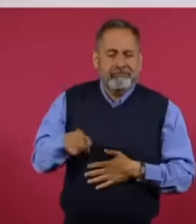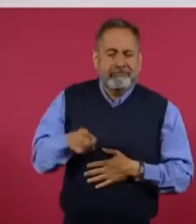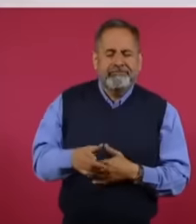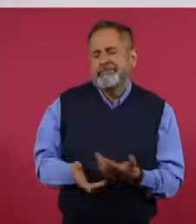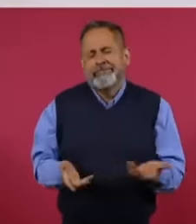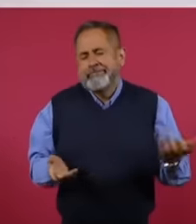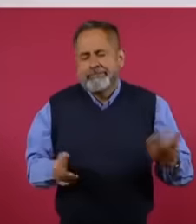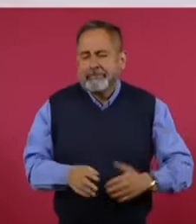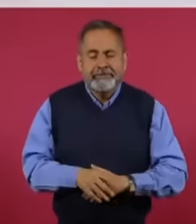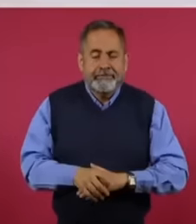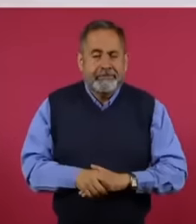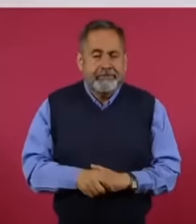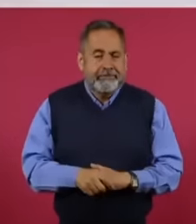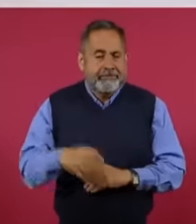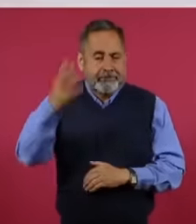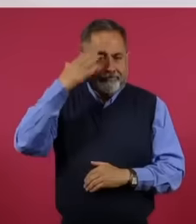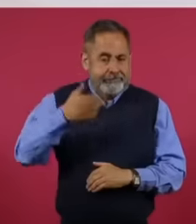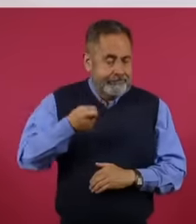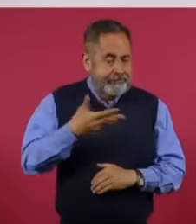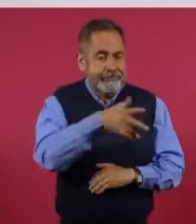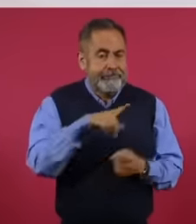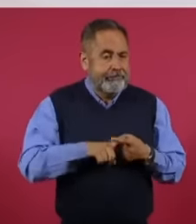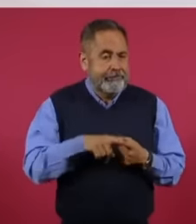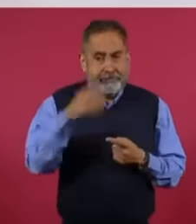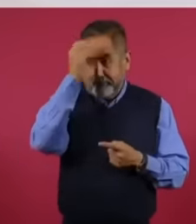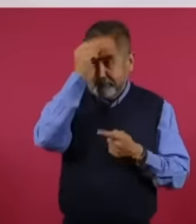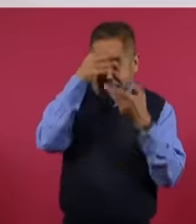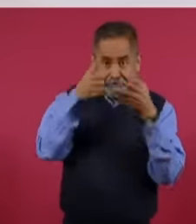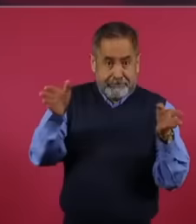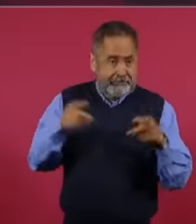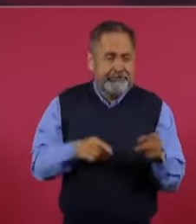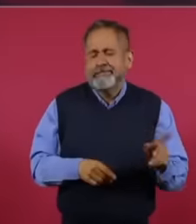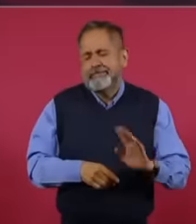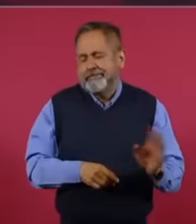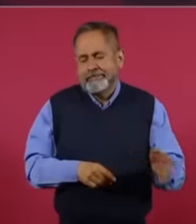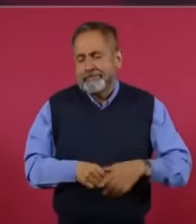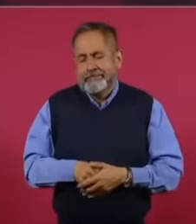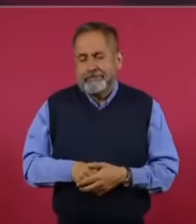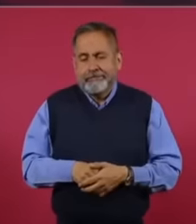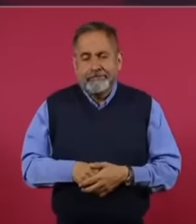que antes se conocía como opinión general,